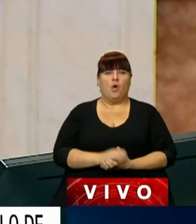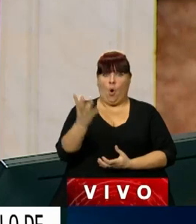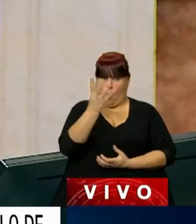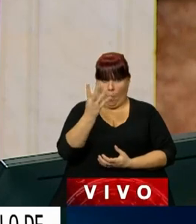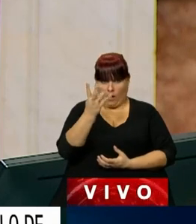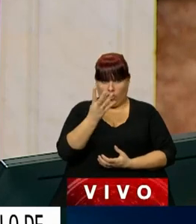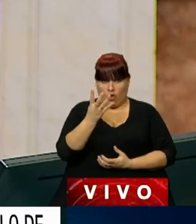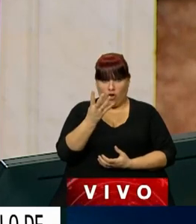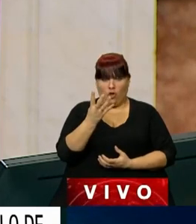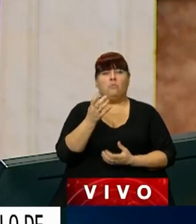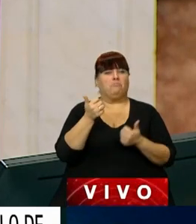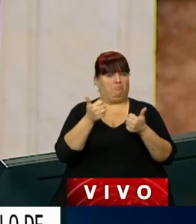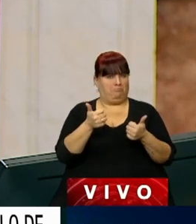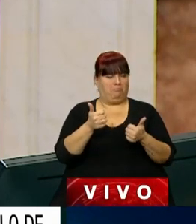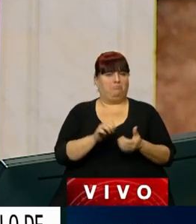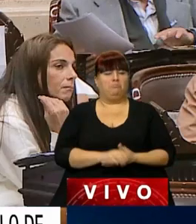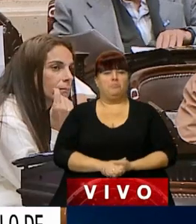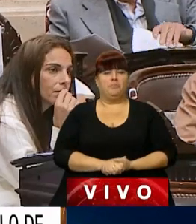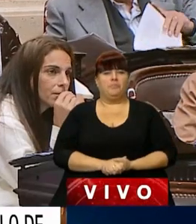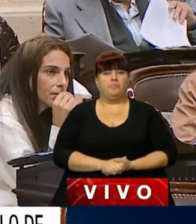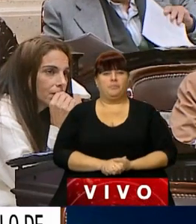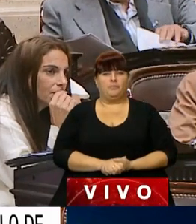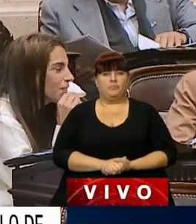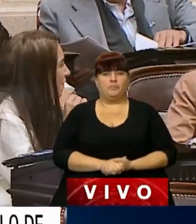¿Los cuatro? Muy bien.